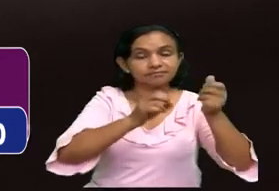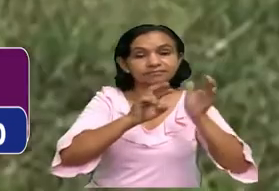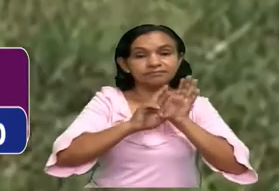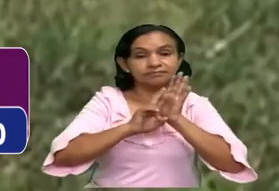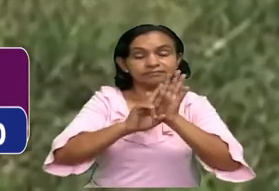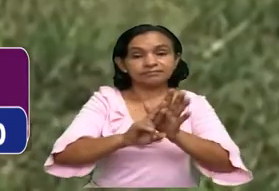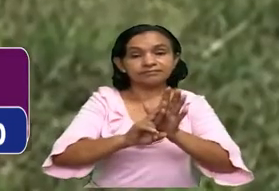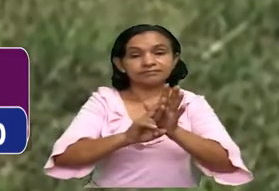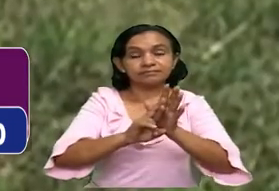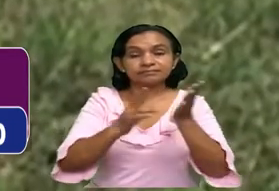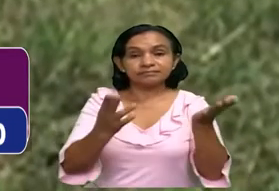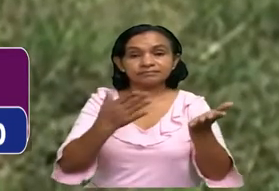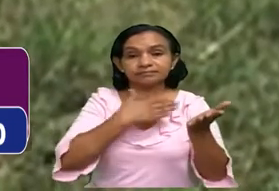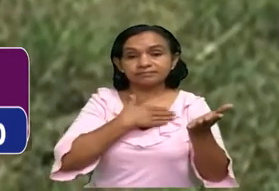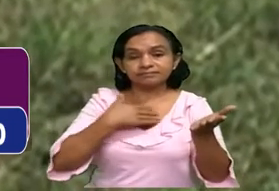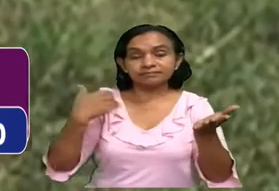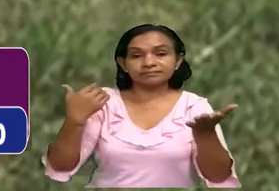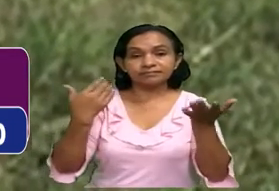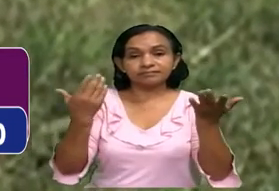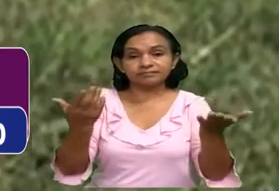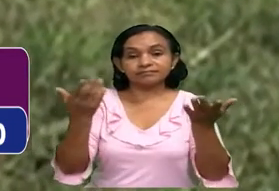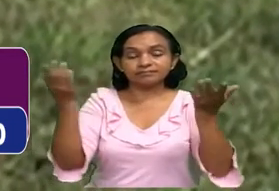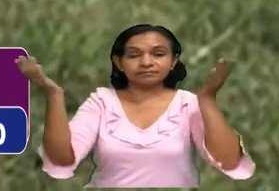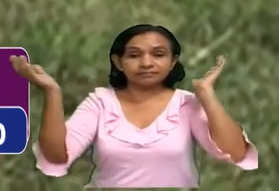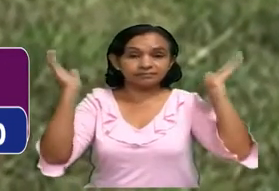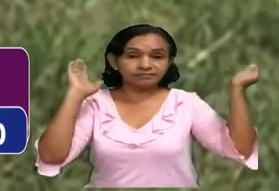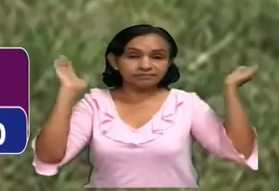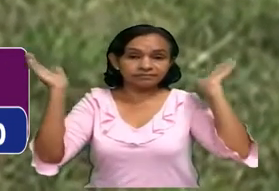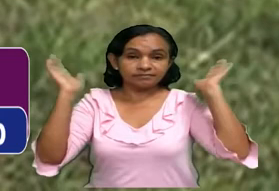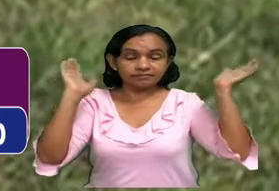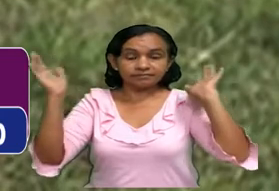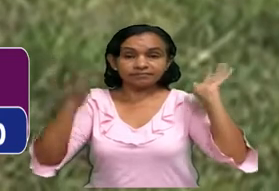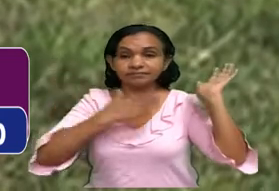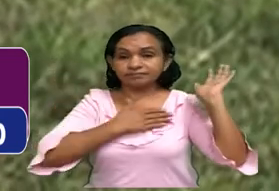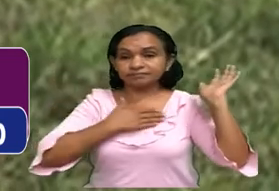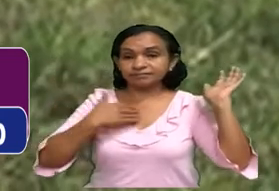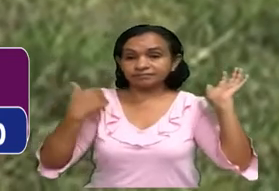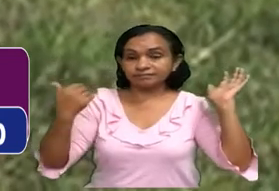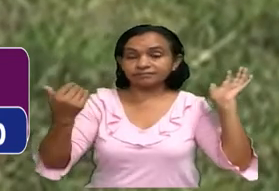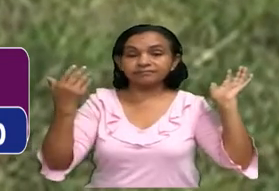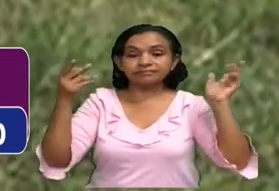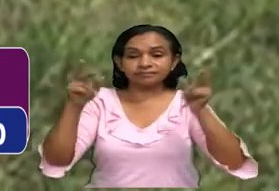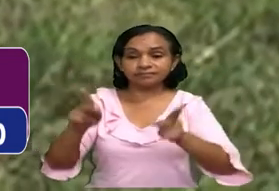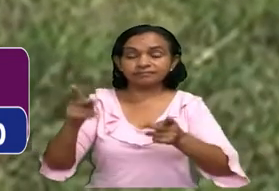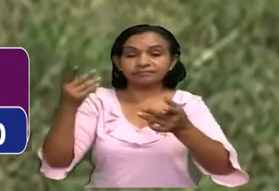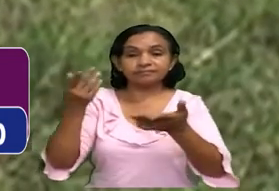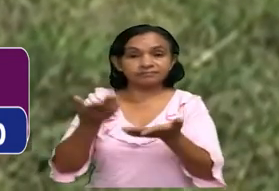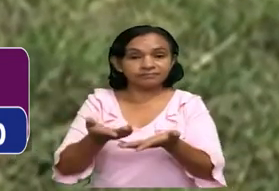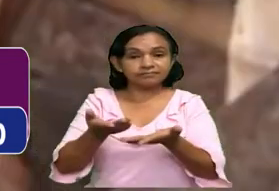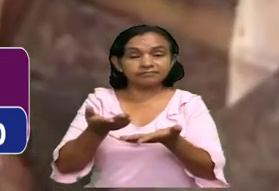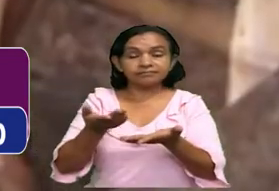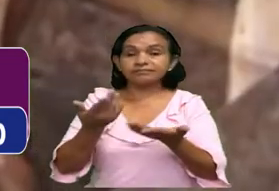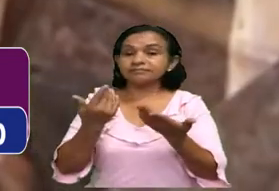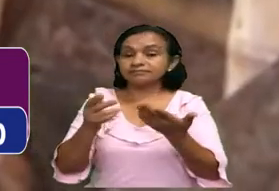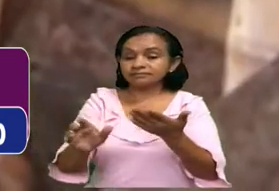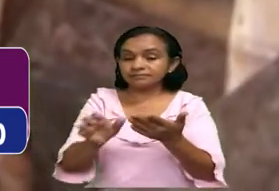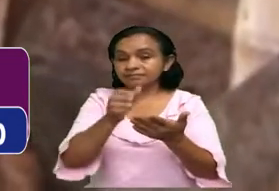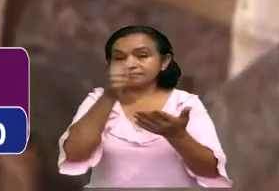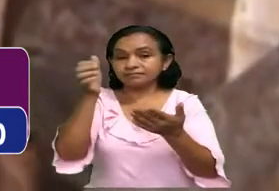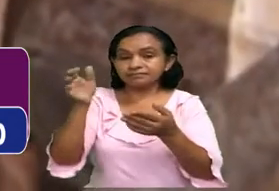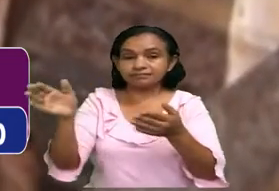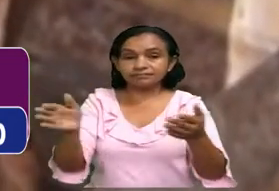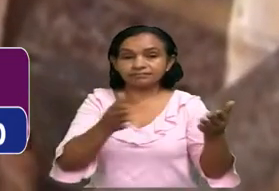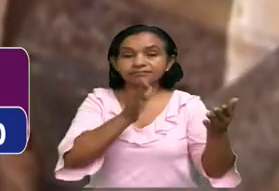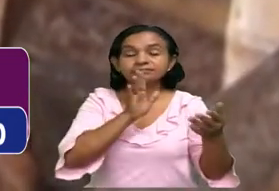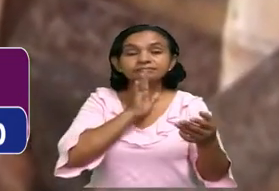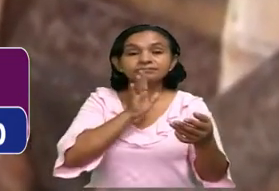representa sin duda mejores precios en el mercado y mejor calidad para el consumidor. Por el otro lado, esta estrategia